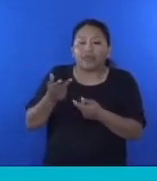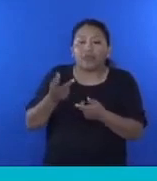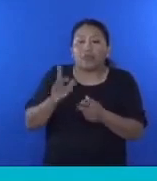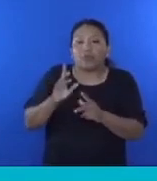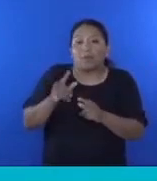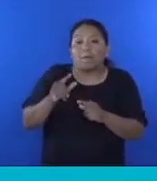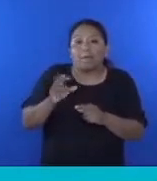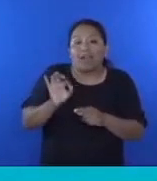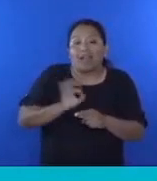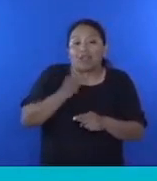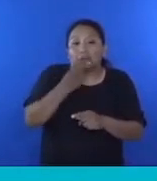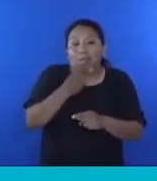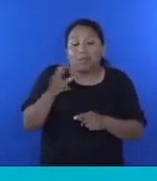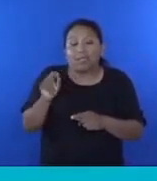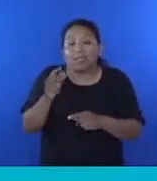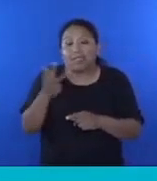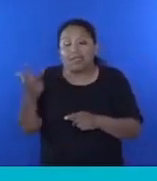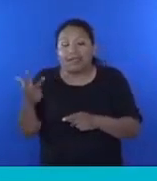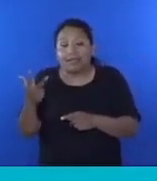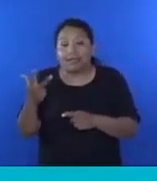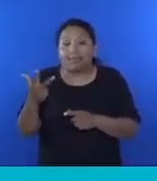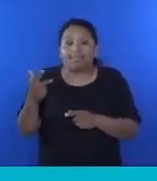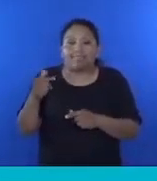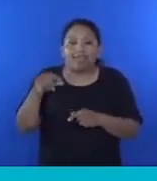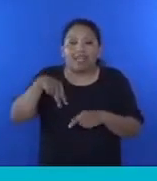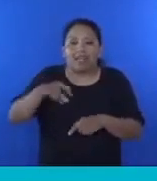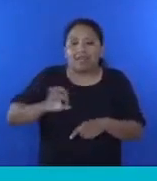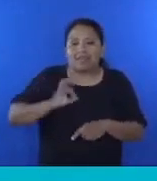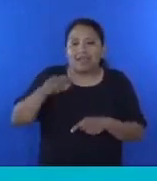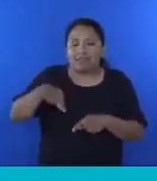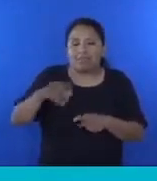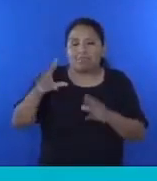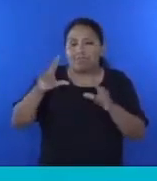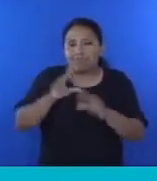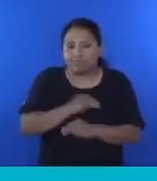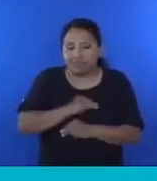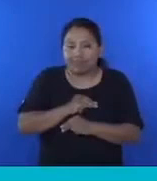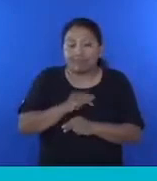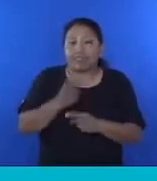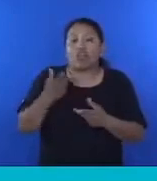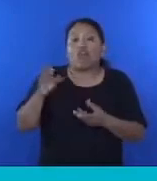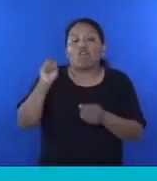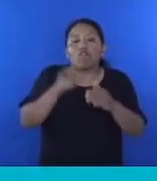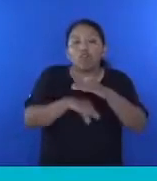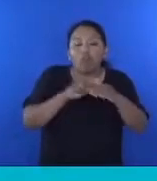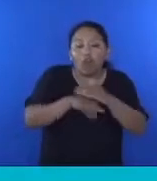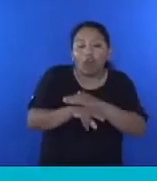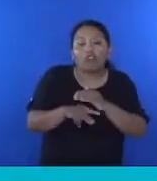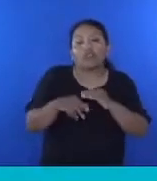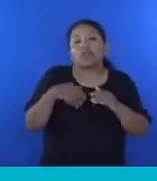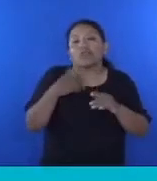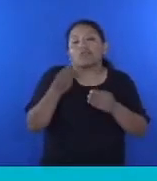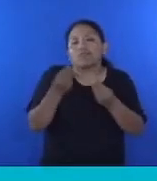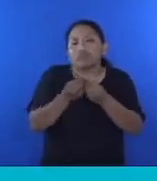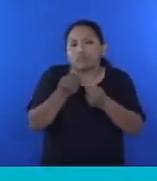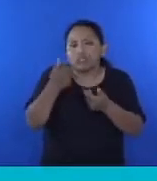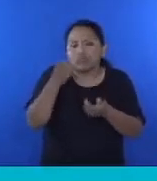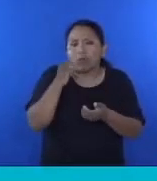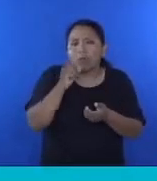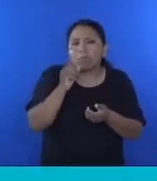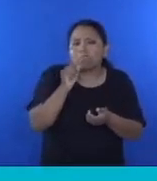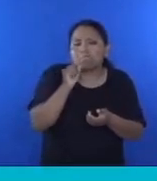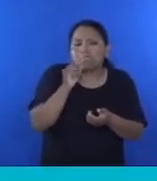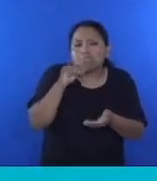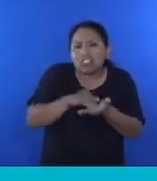previstos en el presupuesto 2023 no van a estar en el 2024. Por lo tanto, creamos un fondo de fortalecimiento fiscal de 116.000 millones que